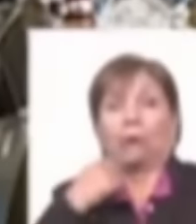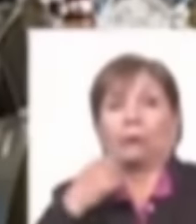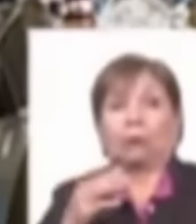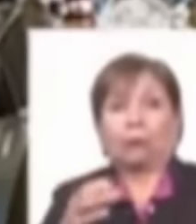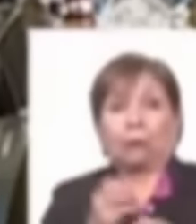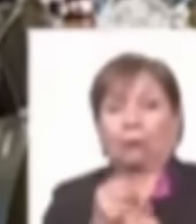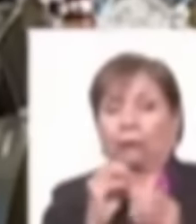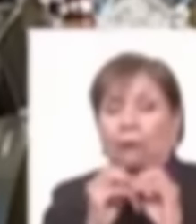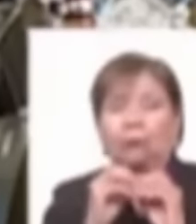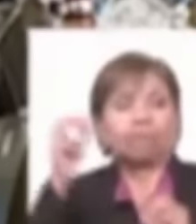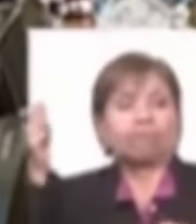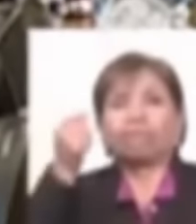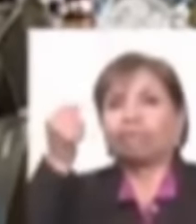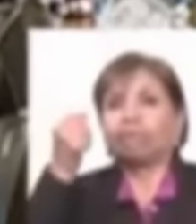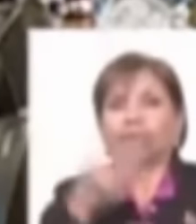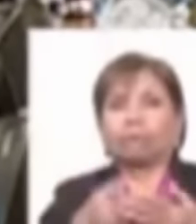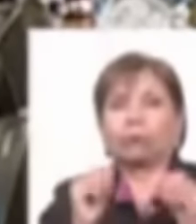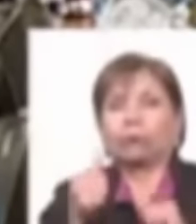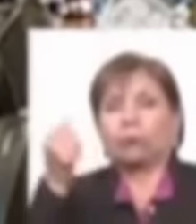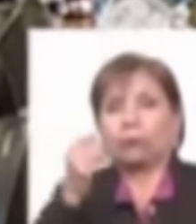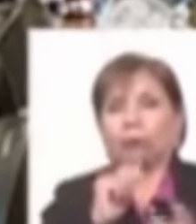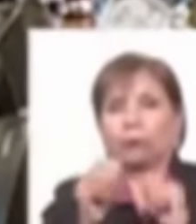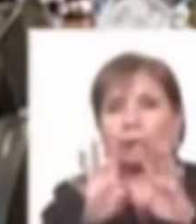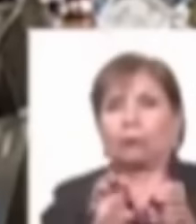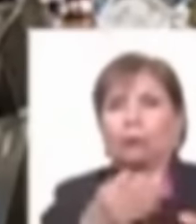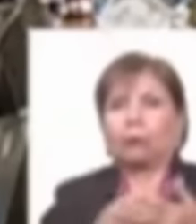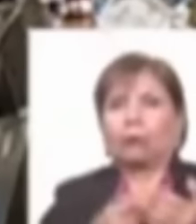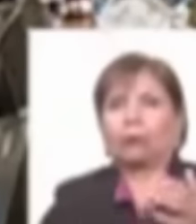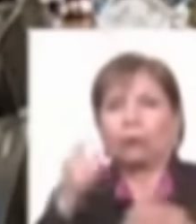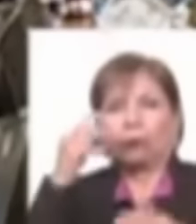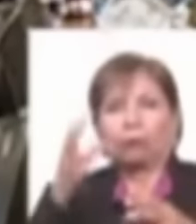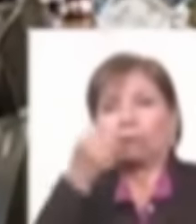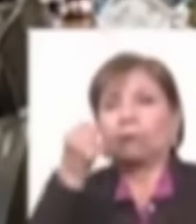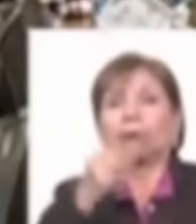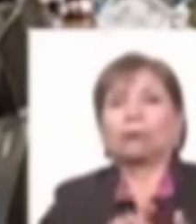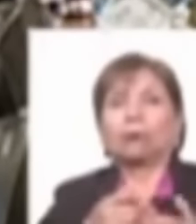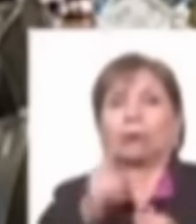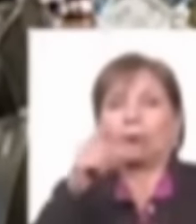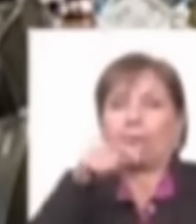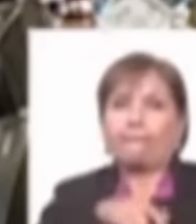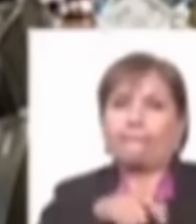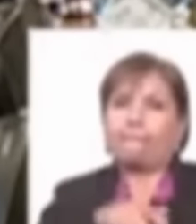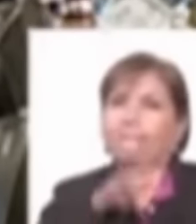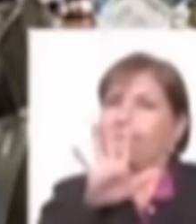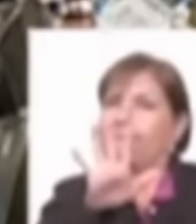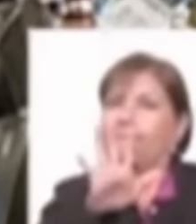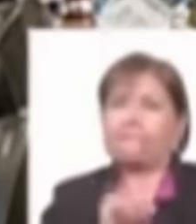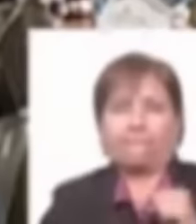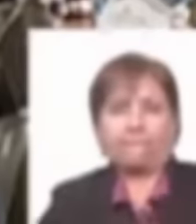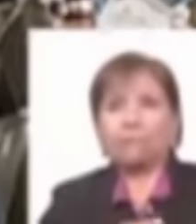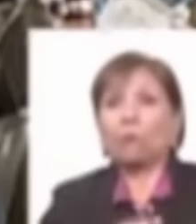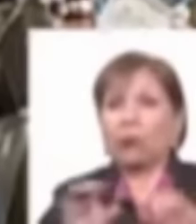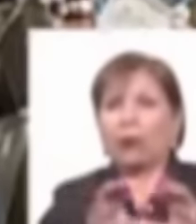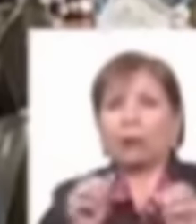haber resultado ganadores de un concurso público de méritos para ocupar el cargo por un periodo de 5 años,